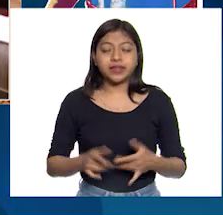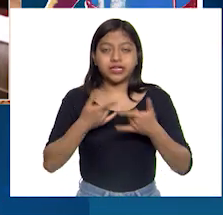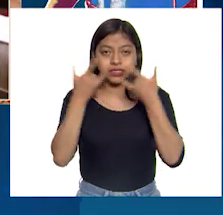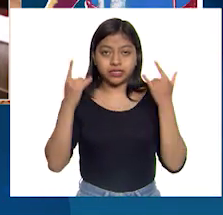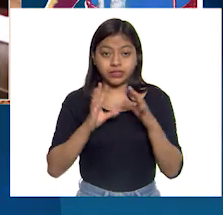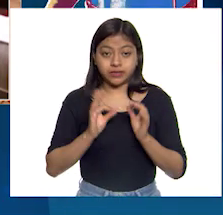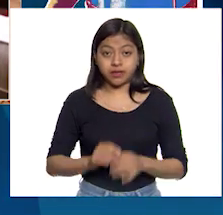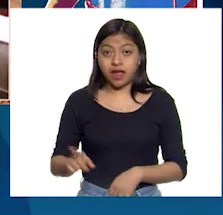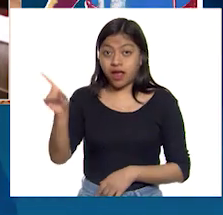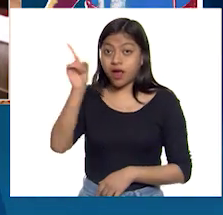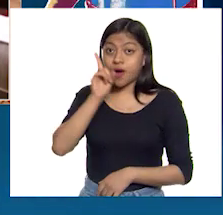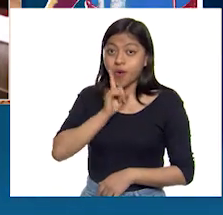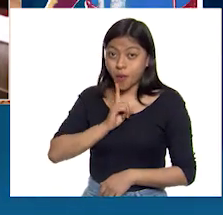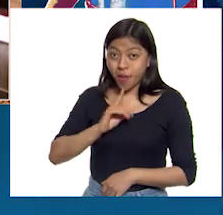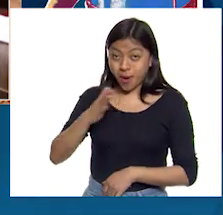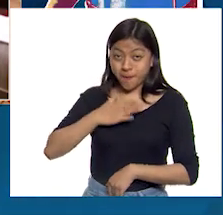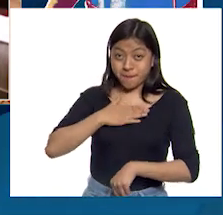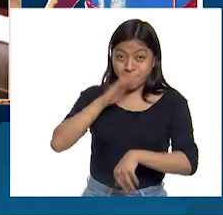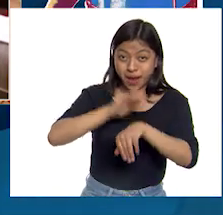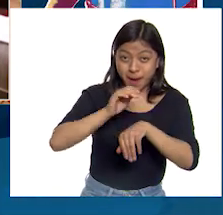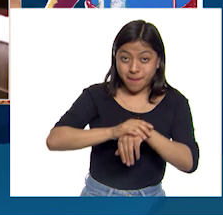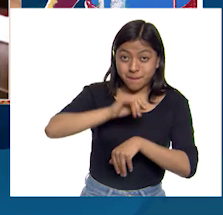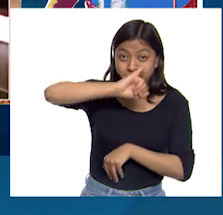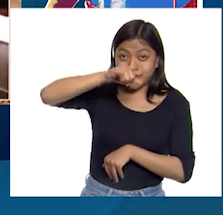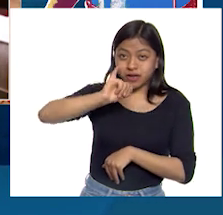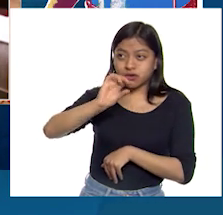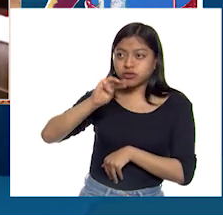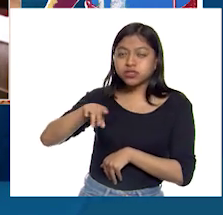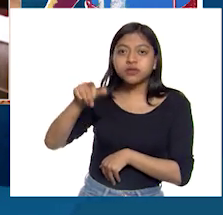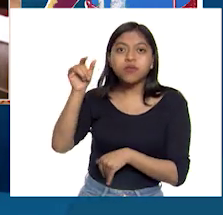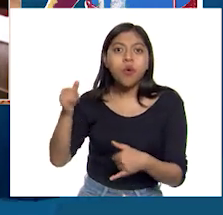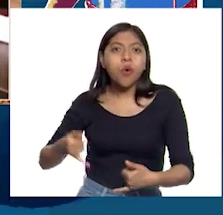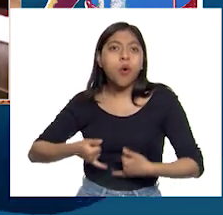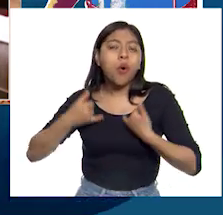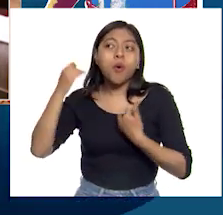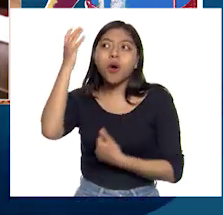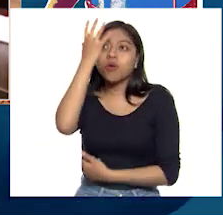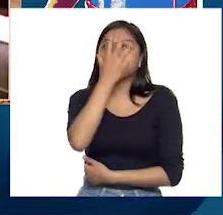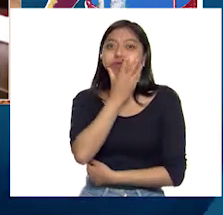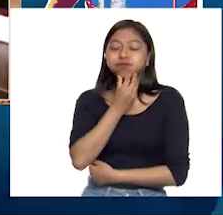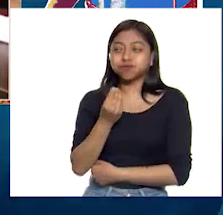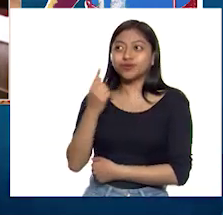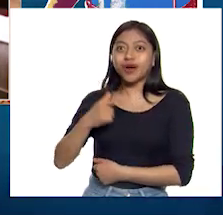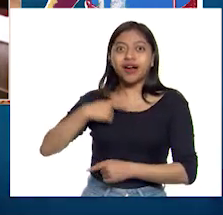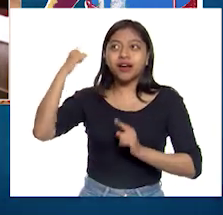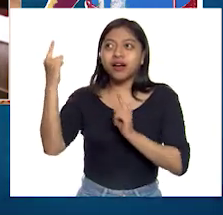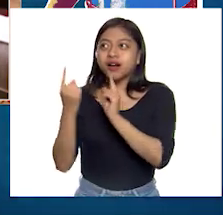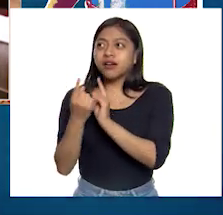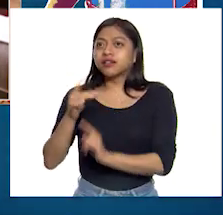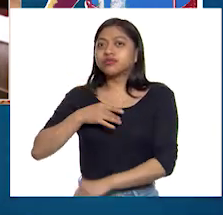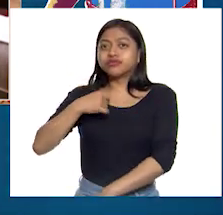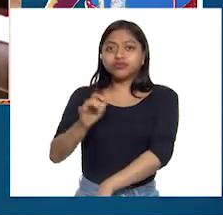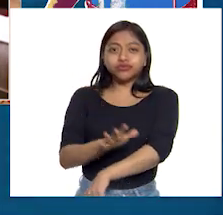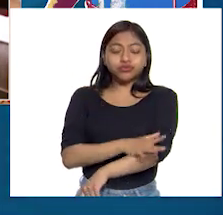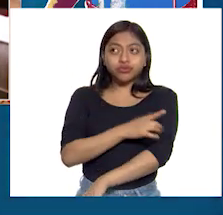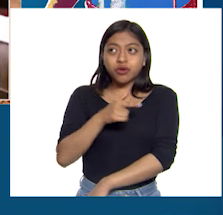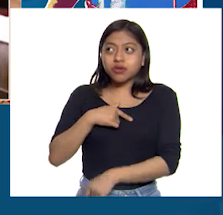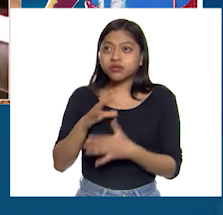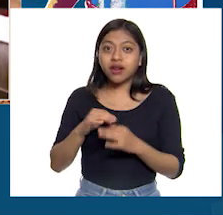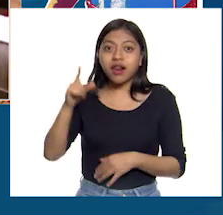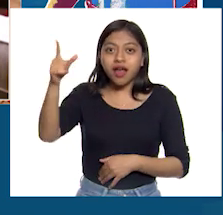Jim fuera tan joven, tan elegante y sobre todo tan hermosa. No supe qué decirle. No puedo describir lo que sentí cuando ella me dio la